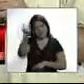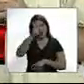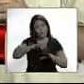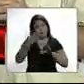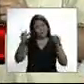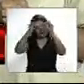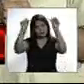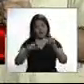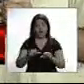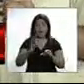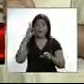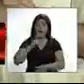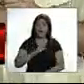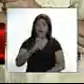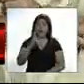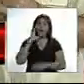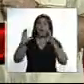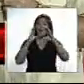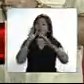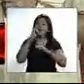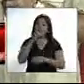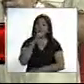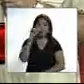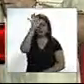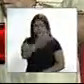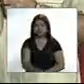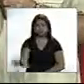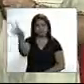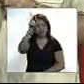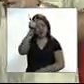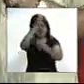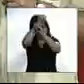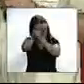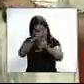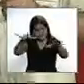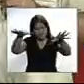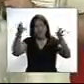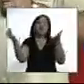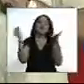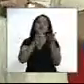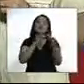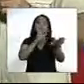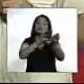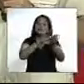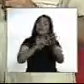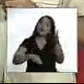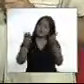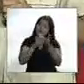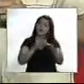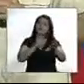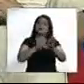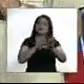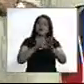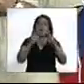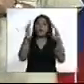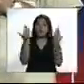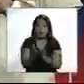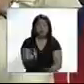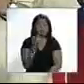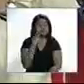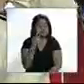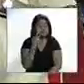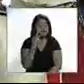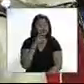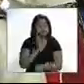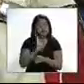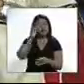sistema bolivariano de comunicación e información está desplegado en todo el territorio nacional. Y nuevamente el llamado a que todo el mundo esté pendiente de venir a